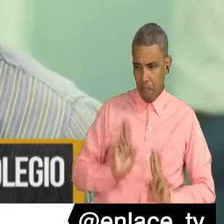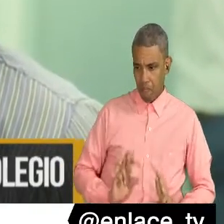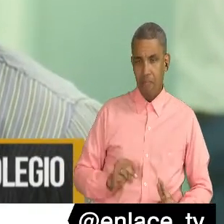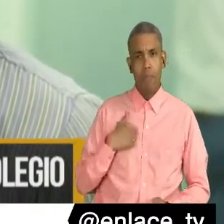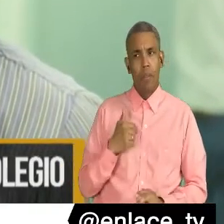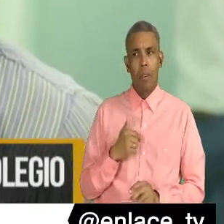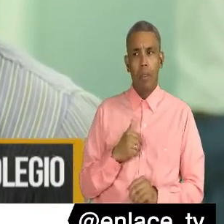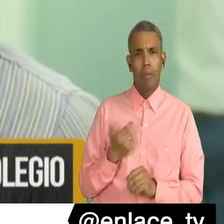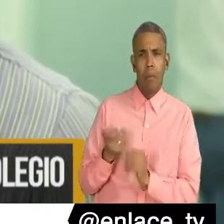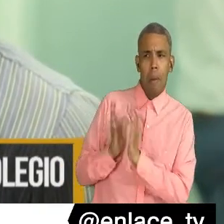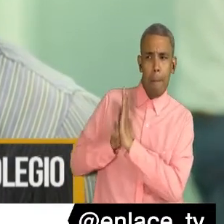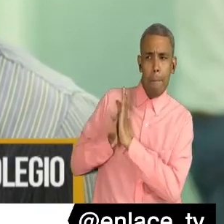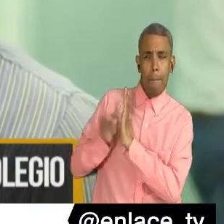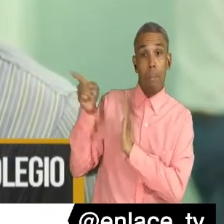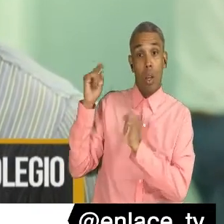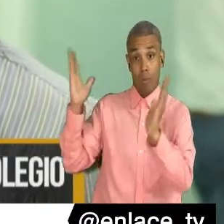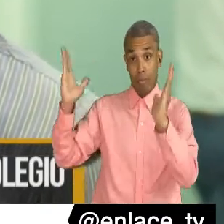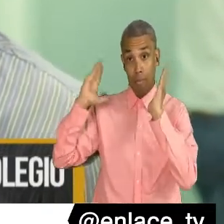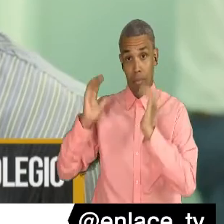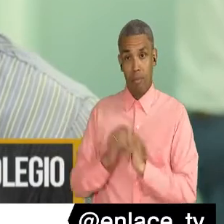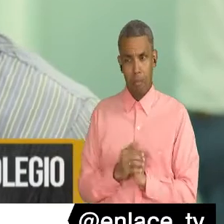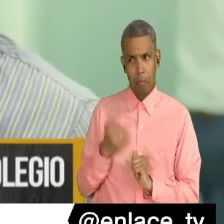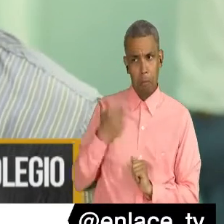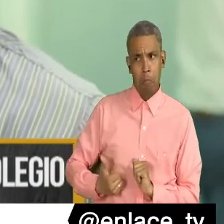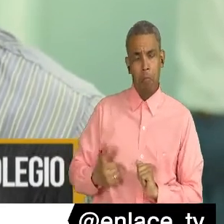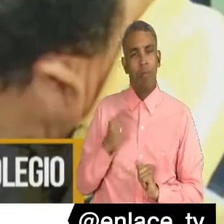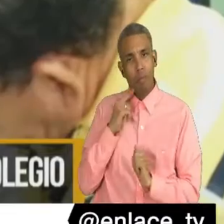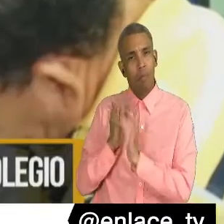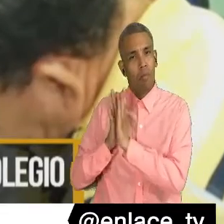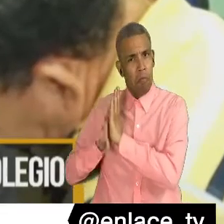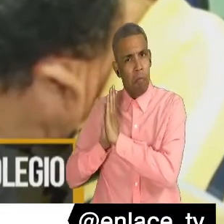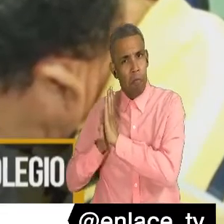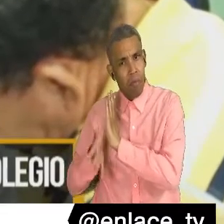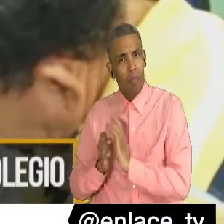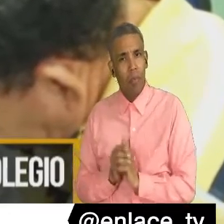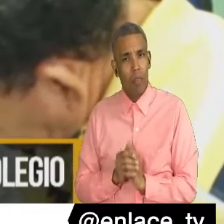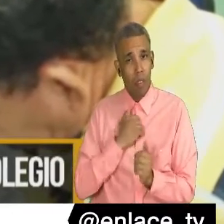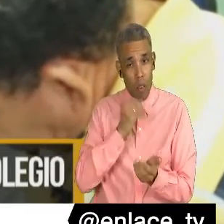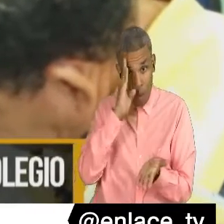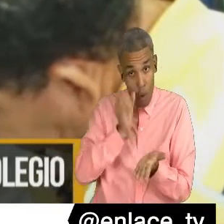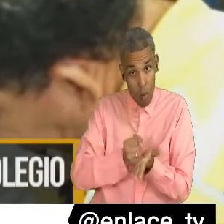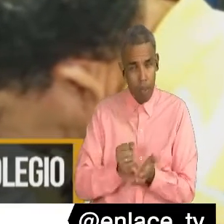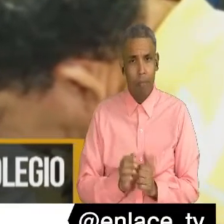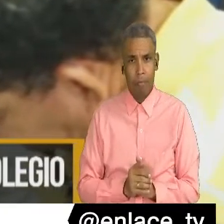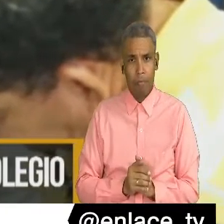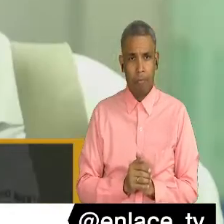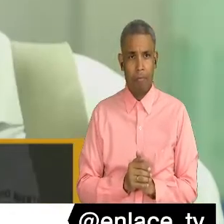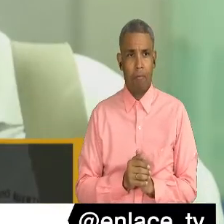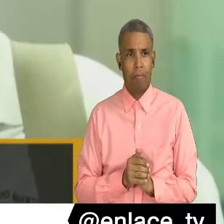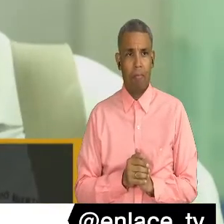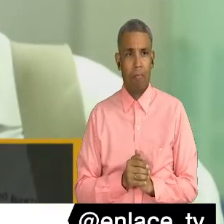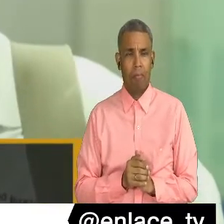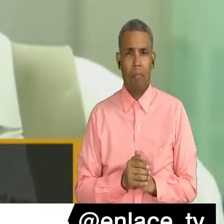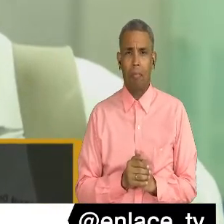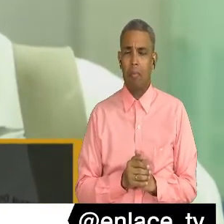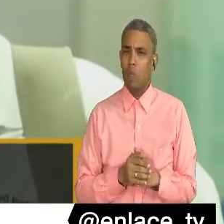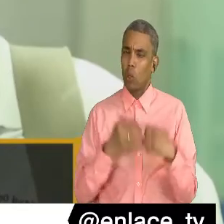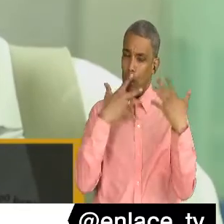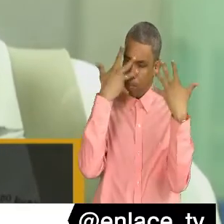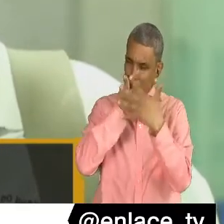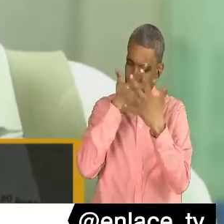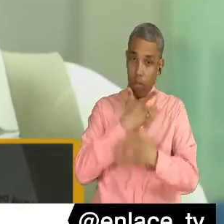torno al cumplimiento de la obra y de los términos a cabalidad. Nos aclararon muchas cosas, no teníamos conocimiento sobre